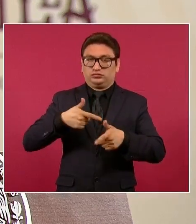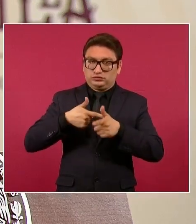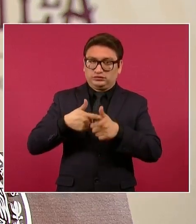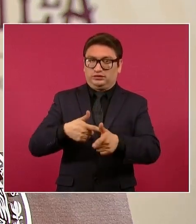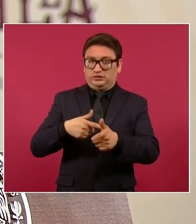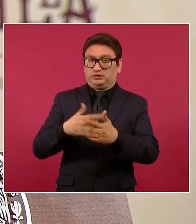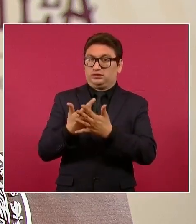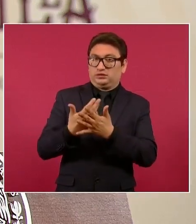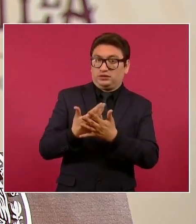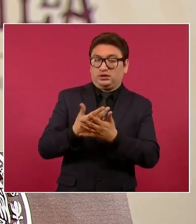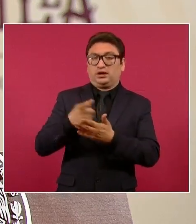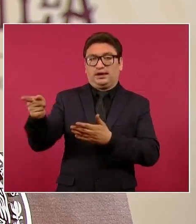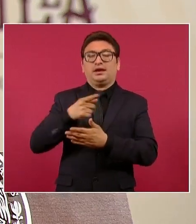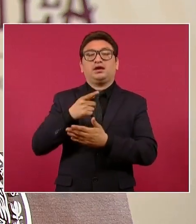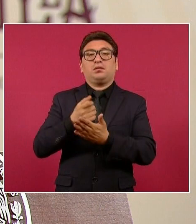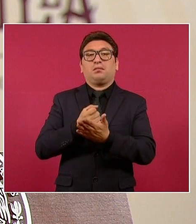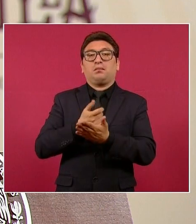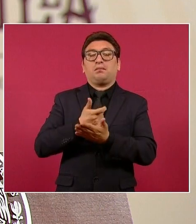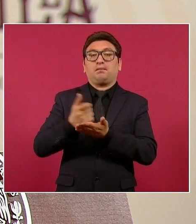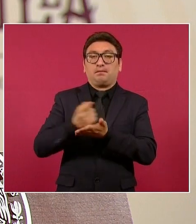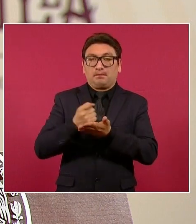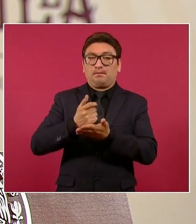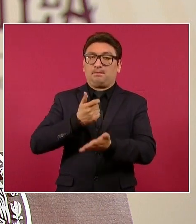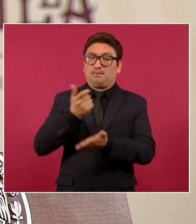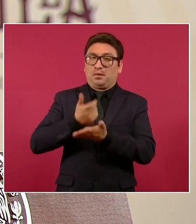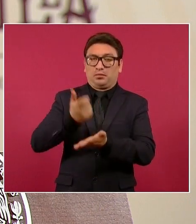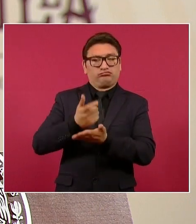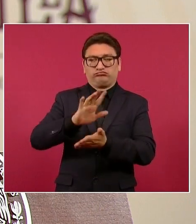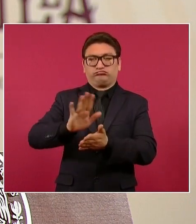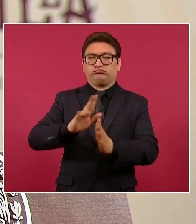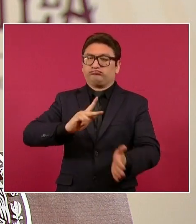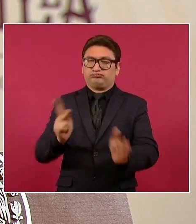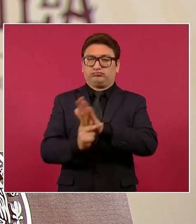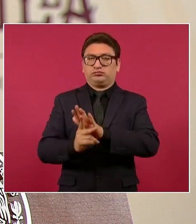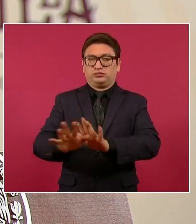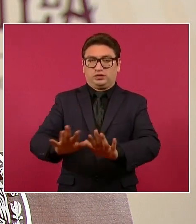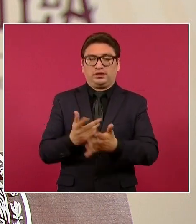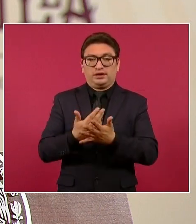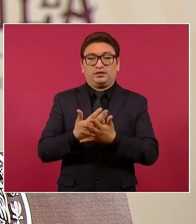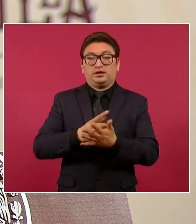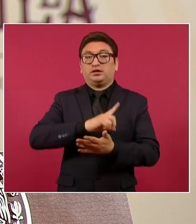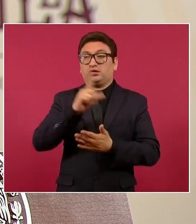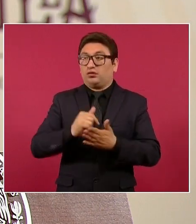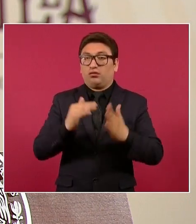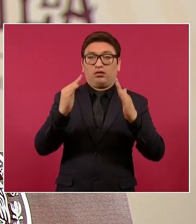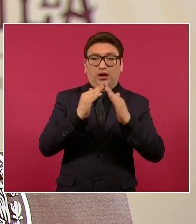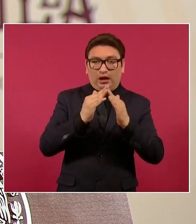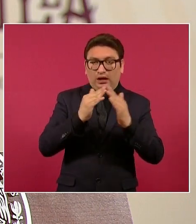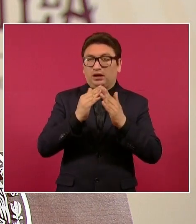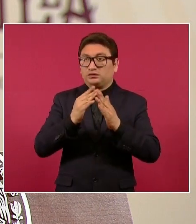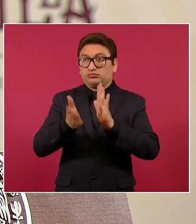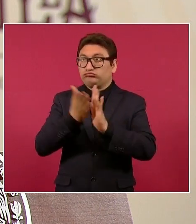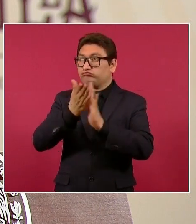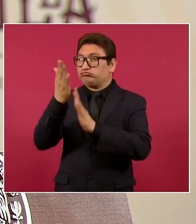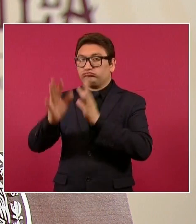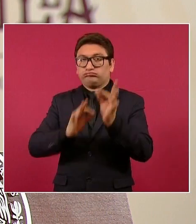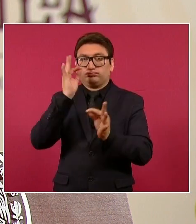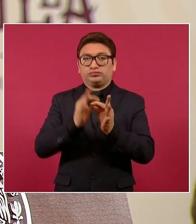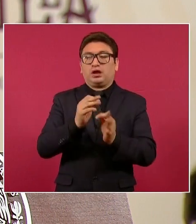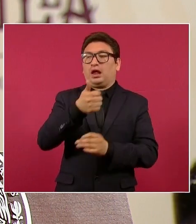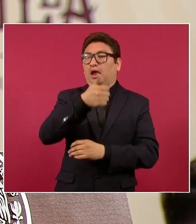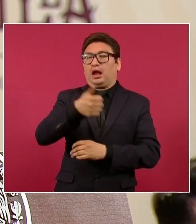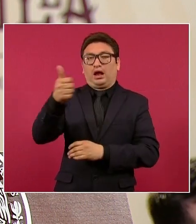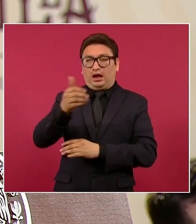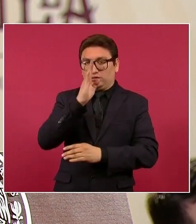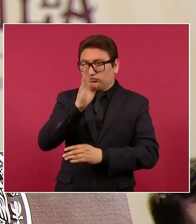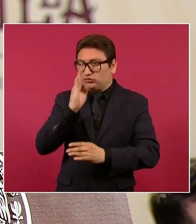la suspensión de los pagos y una vez que reciban las viviendas, pues podríamos platicar uno a uno con los acreditados para